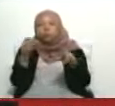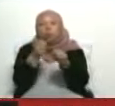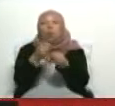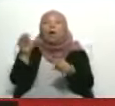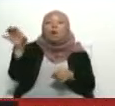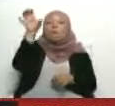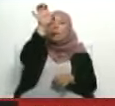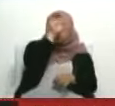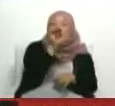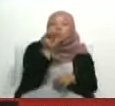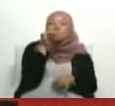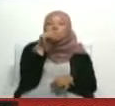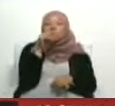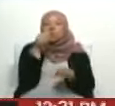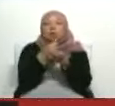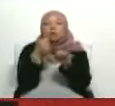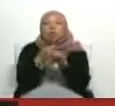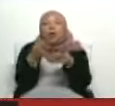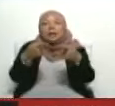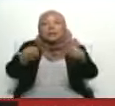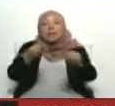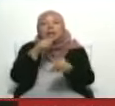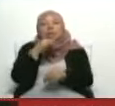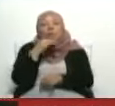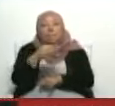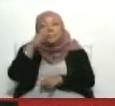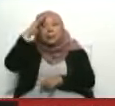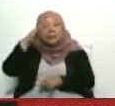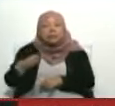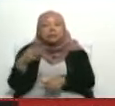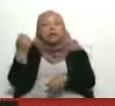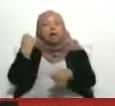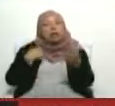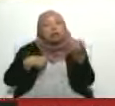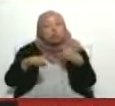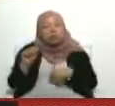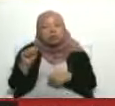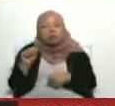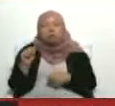extranjero, revelación de secretos militares y asociación.